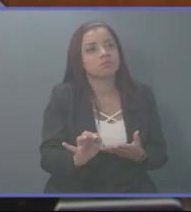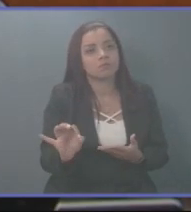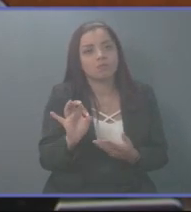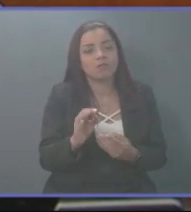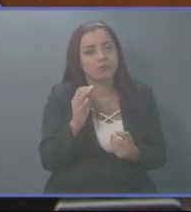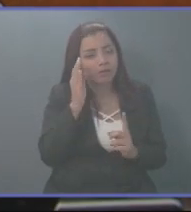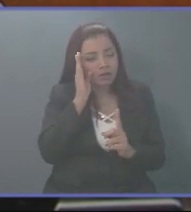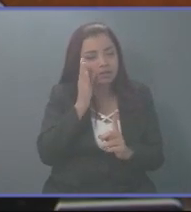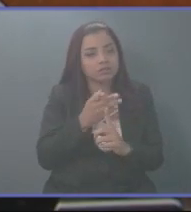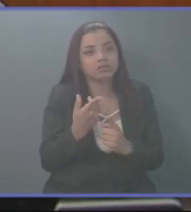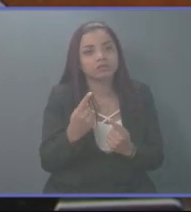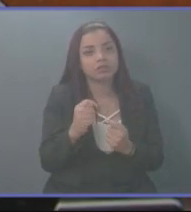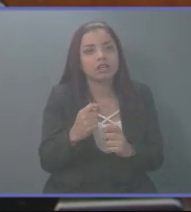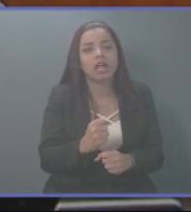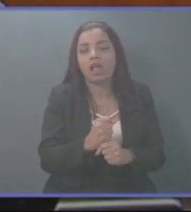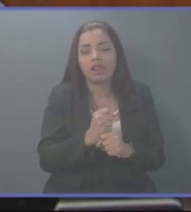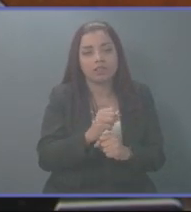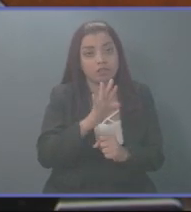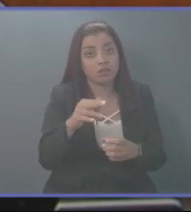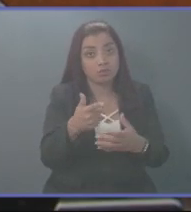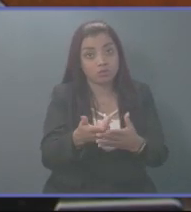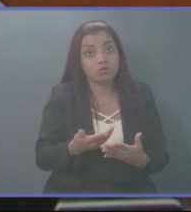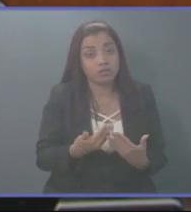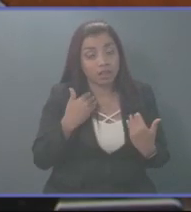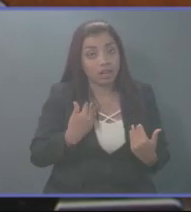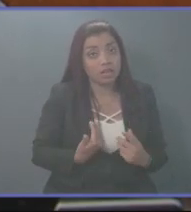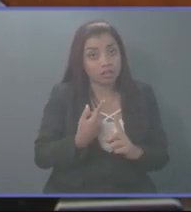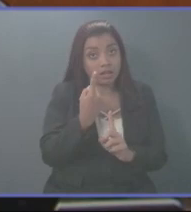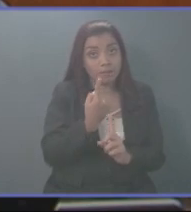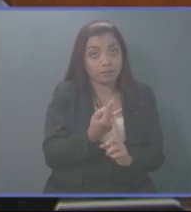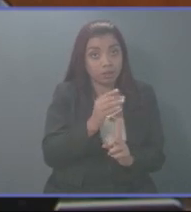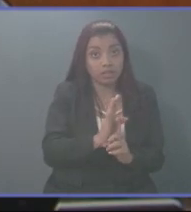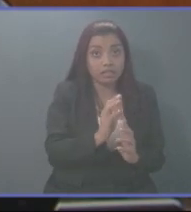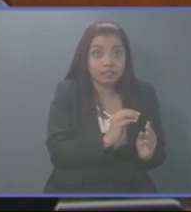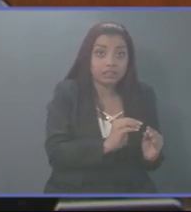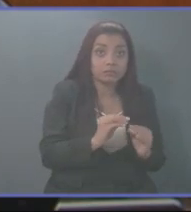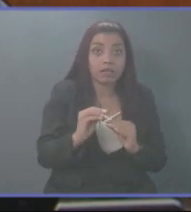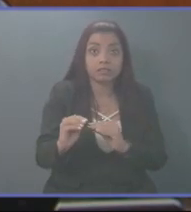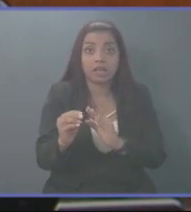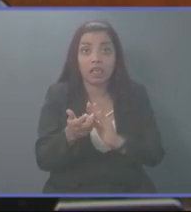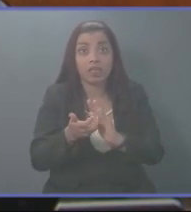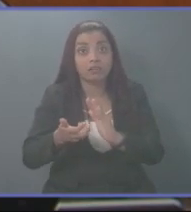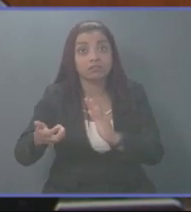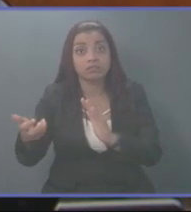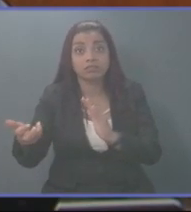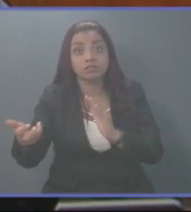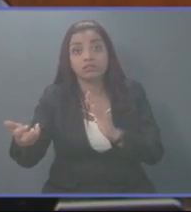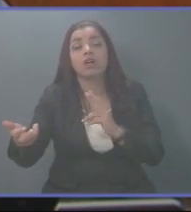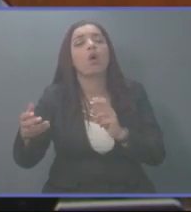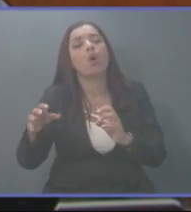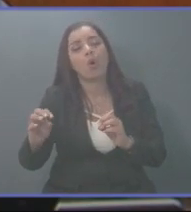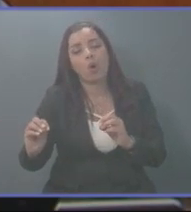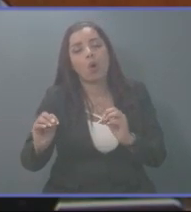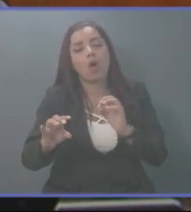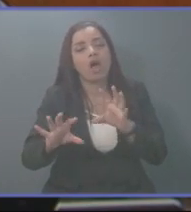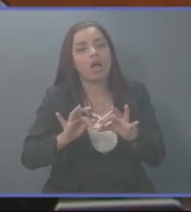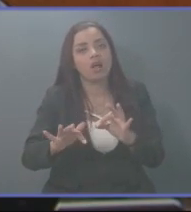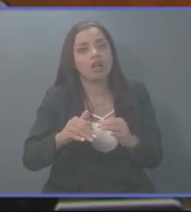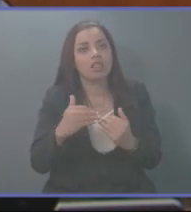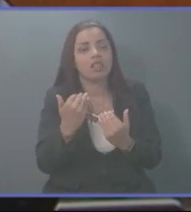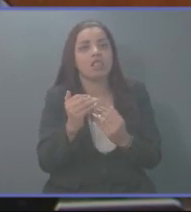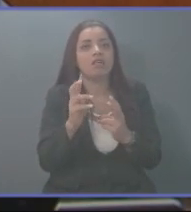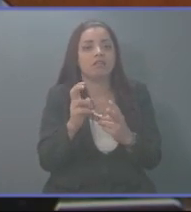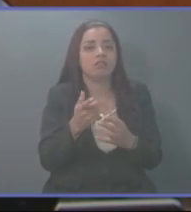alcance para garantizar o respetar los derechos de las personas desplazadas o aquella disposición que menos derechos